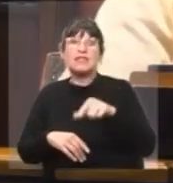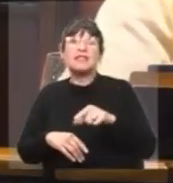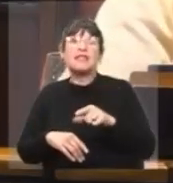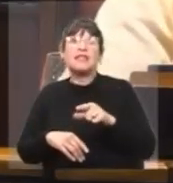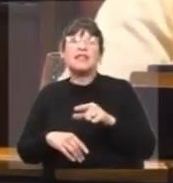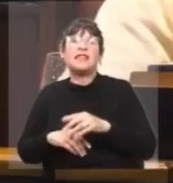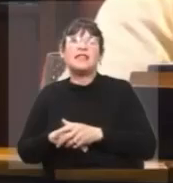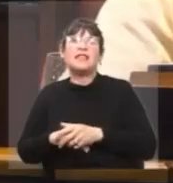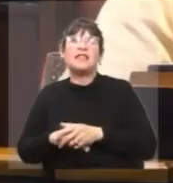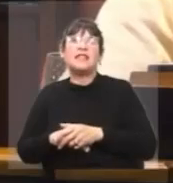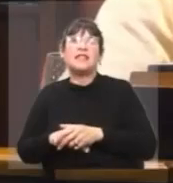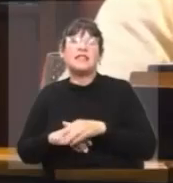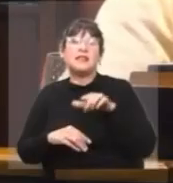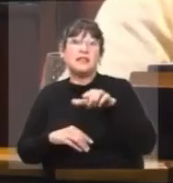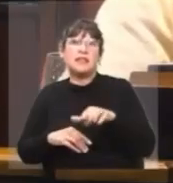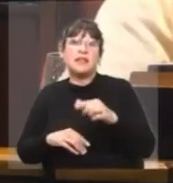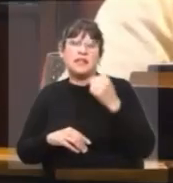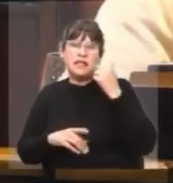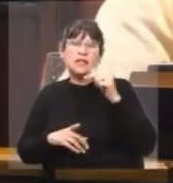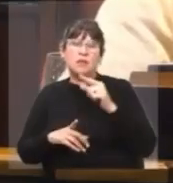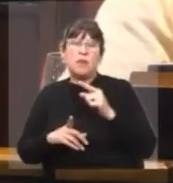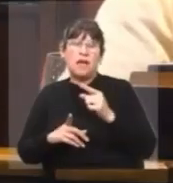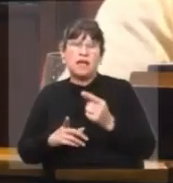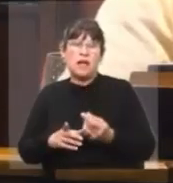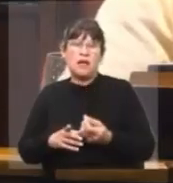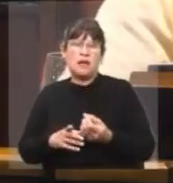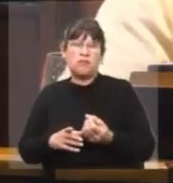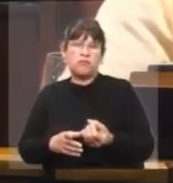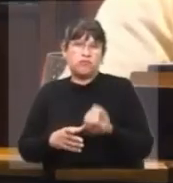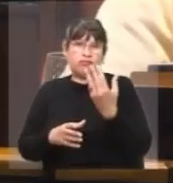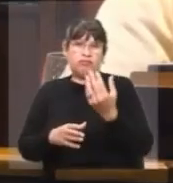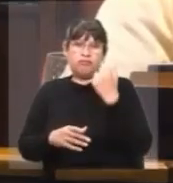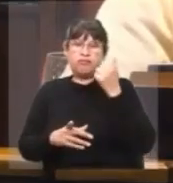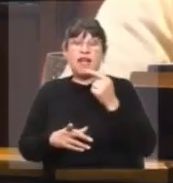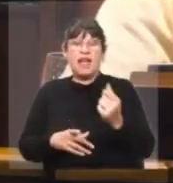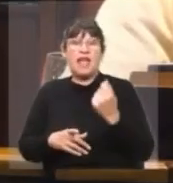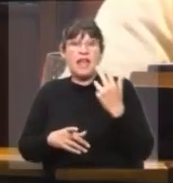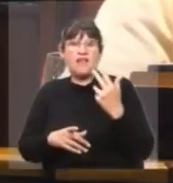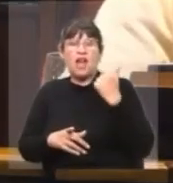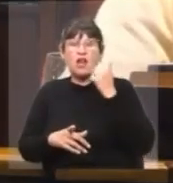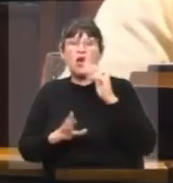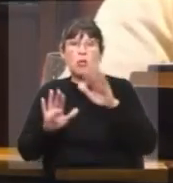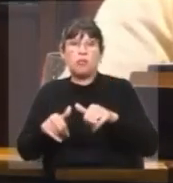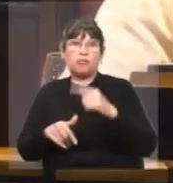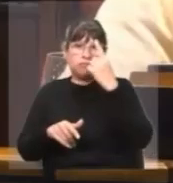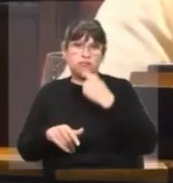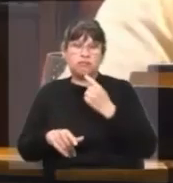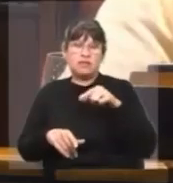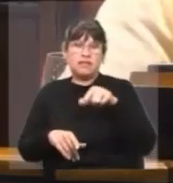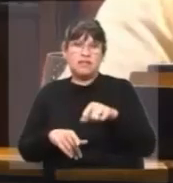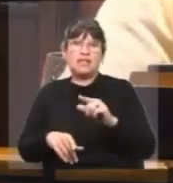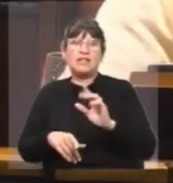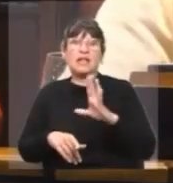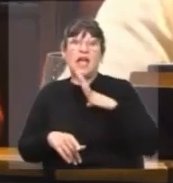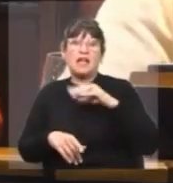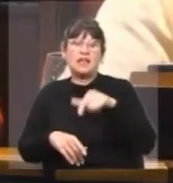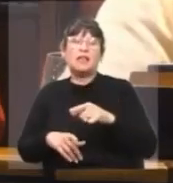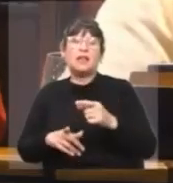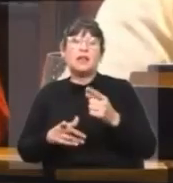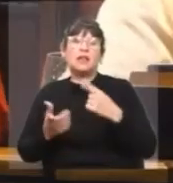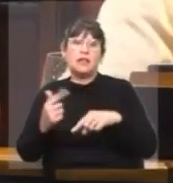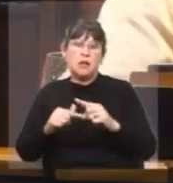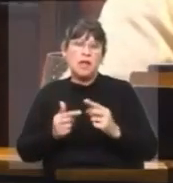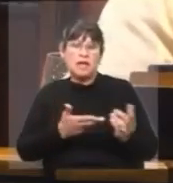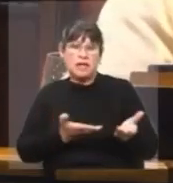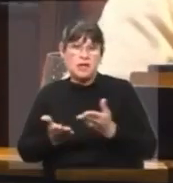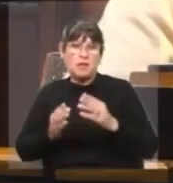sorian sin duda es poner en relieve el valor del patrimonio que allí hay Allí se encuentra por lo tanto también invitamos